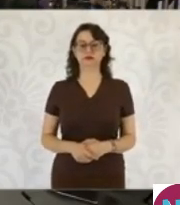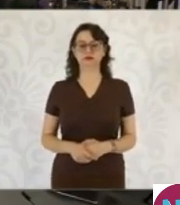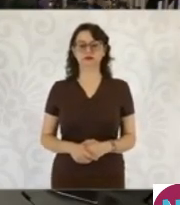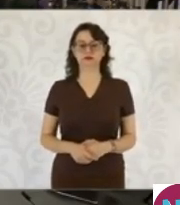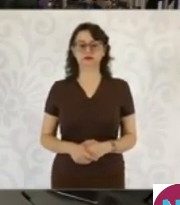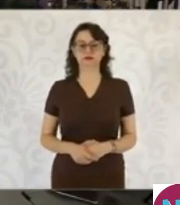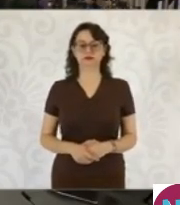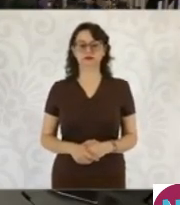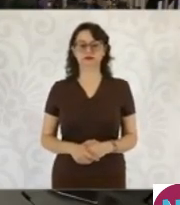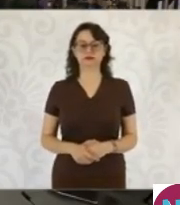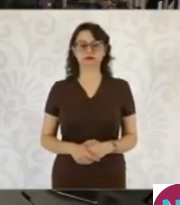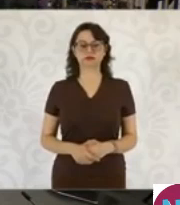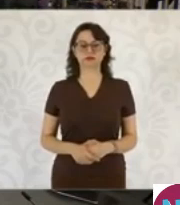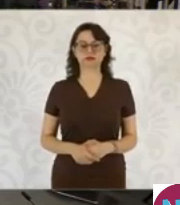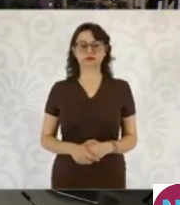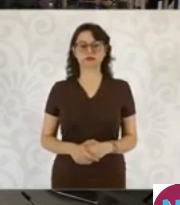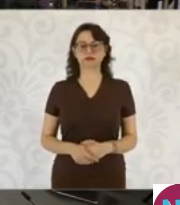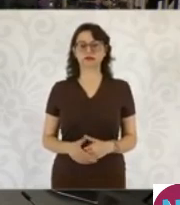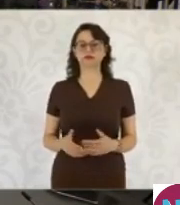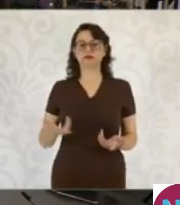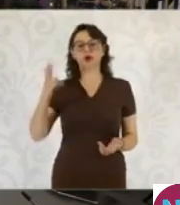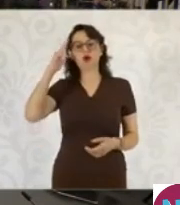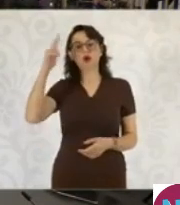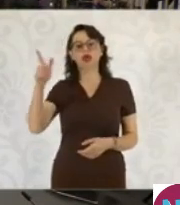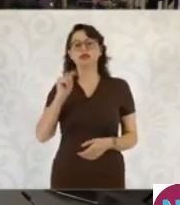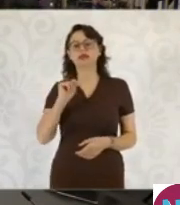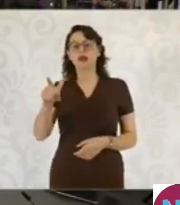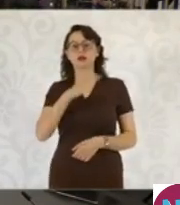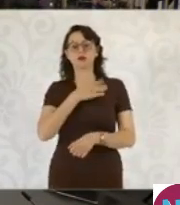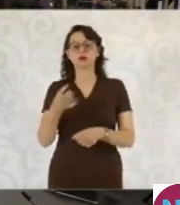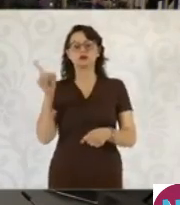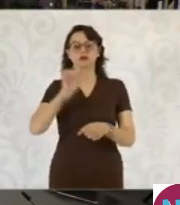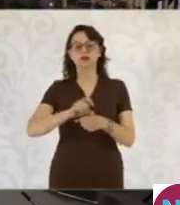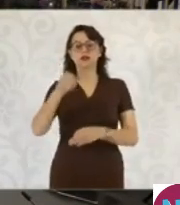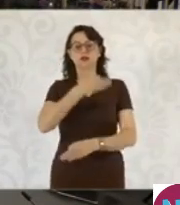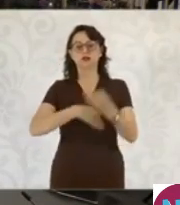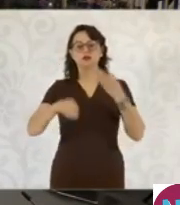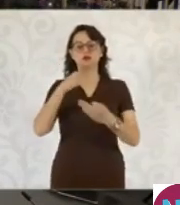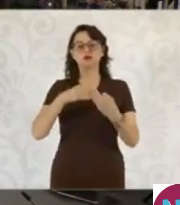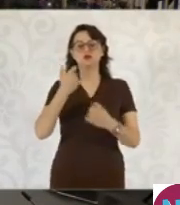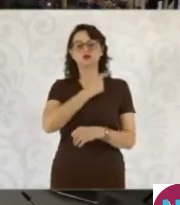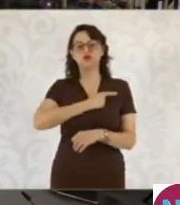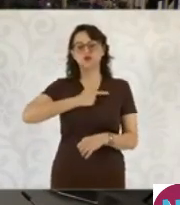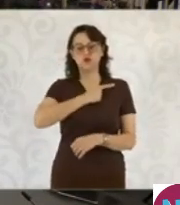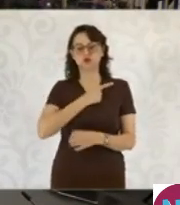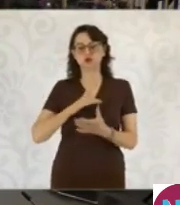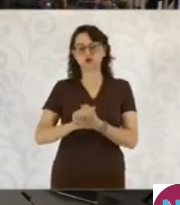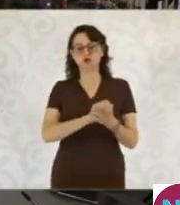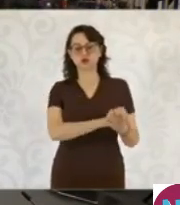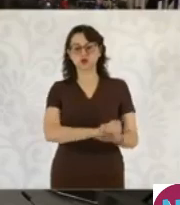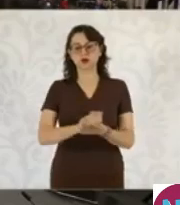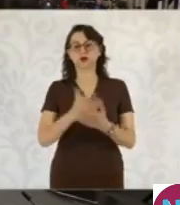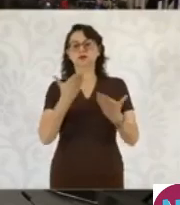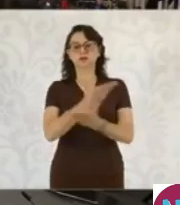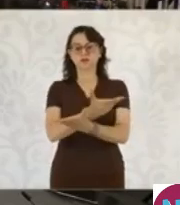Con su permiso, Presidenta. Hola, ¿qué tal? Muy buenos días a todos, gusto saludarlos. Les queremos dar información sobre cómo ha continuado